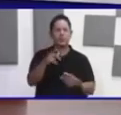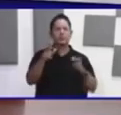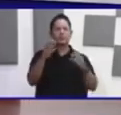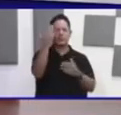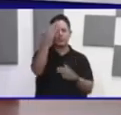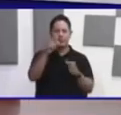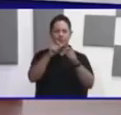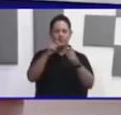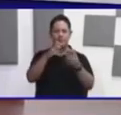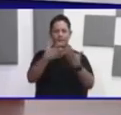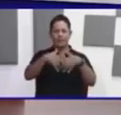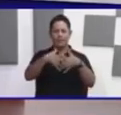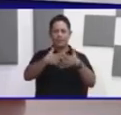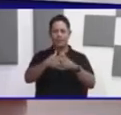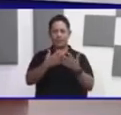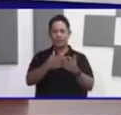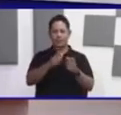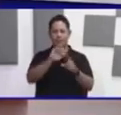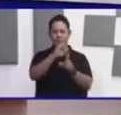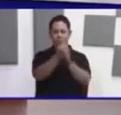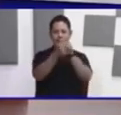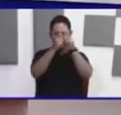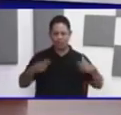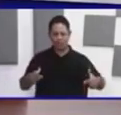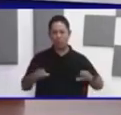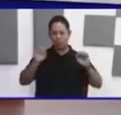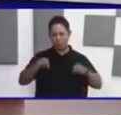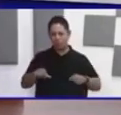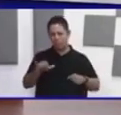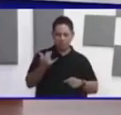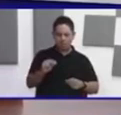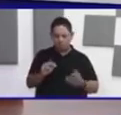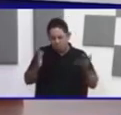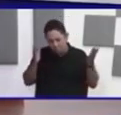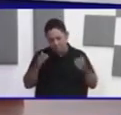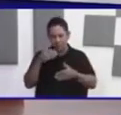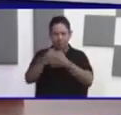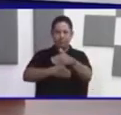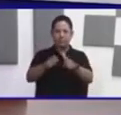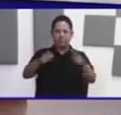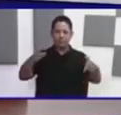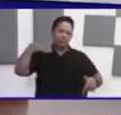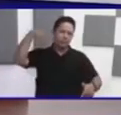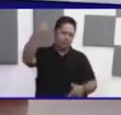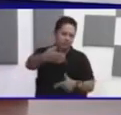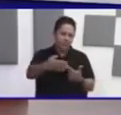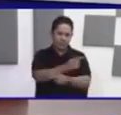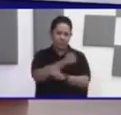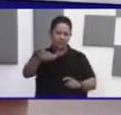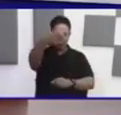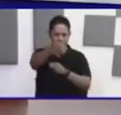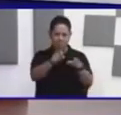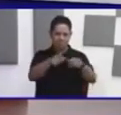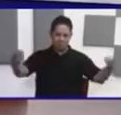a garantizar, y en el próximo programa lo vamos a ampliar mucho más, y también invitaré a los diputados de las